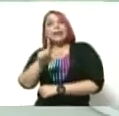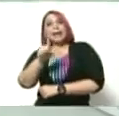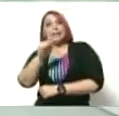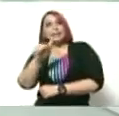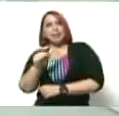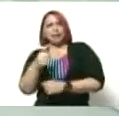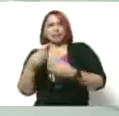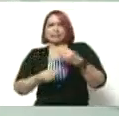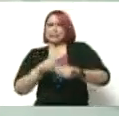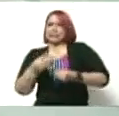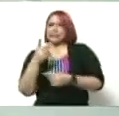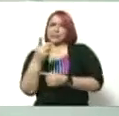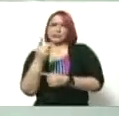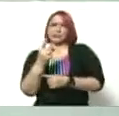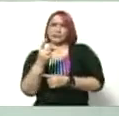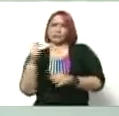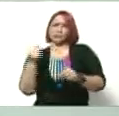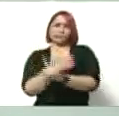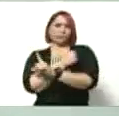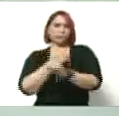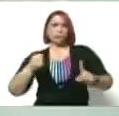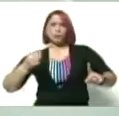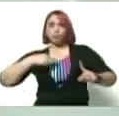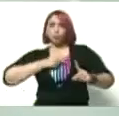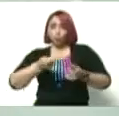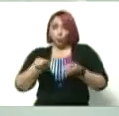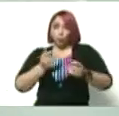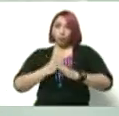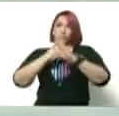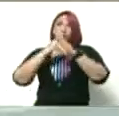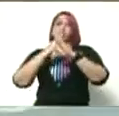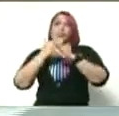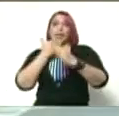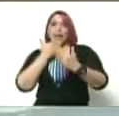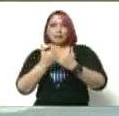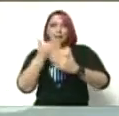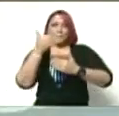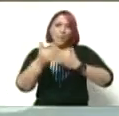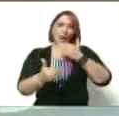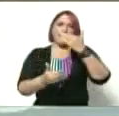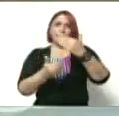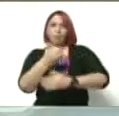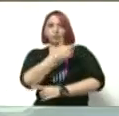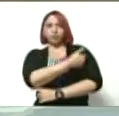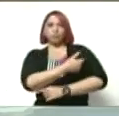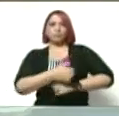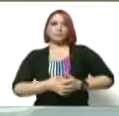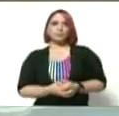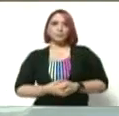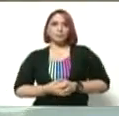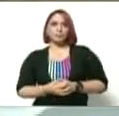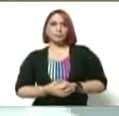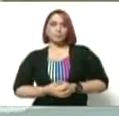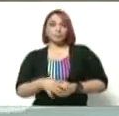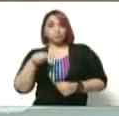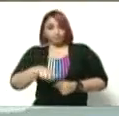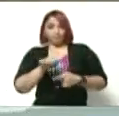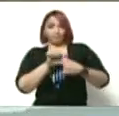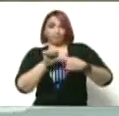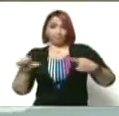esa segunda ola y hemos venido controlando gracias al avance de la vacunación bueno esta semana